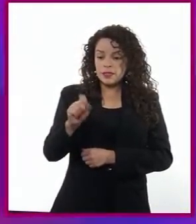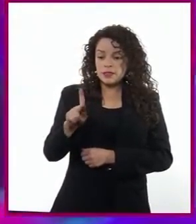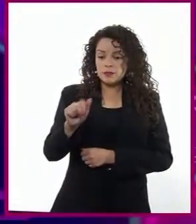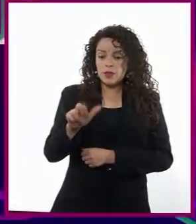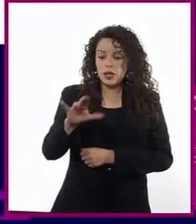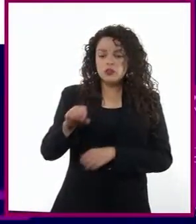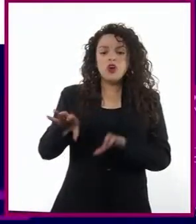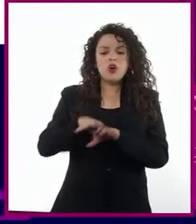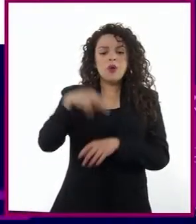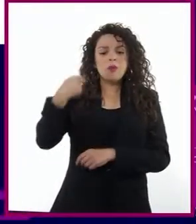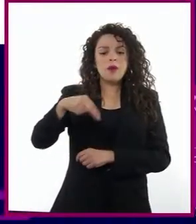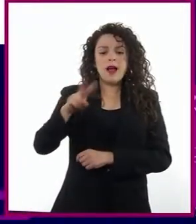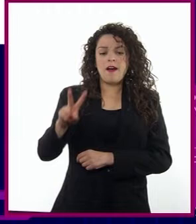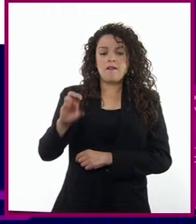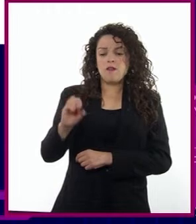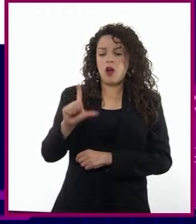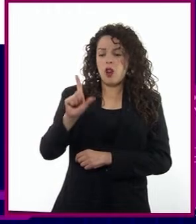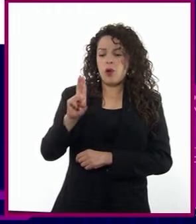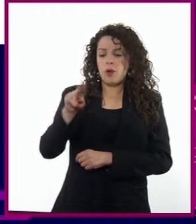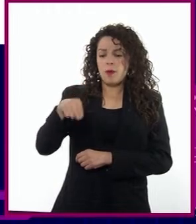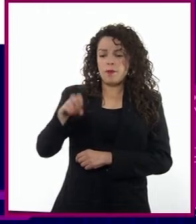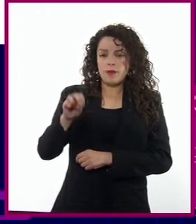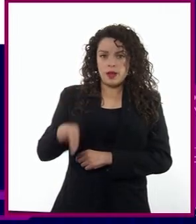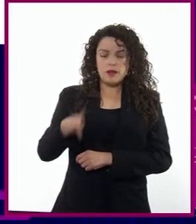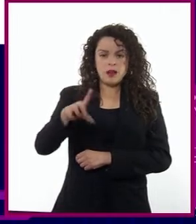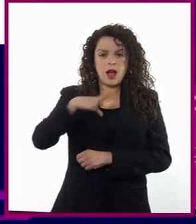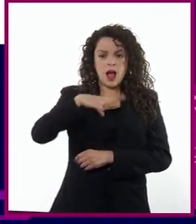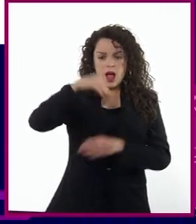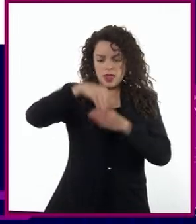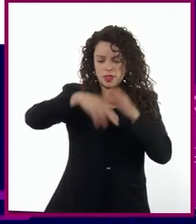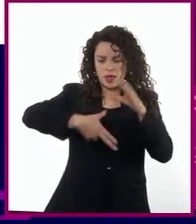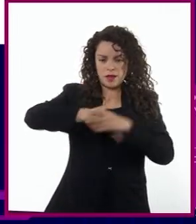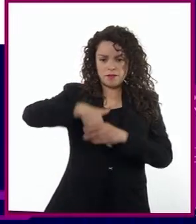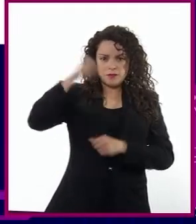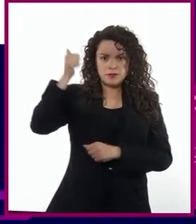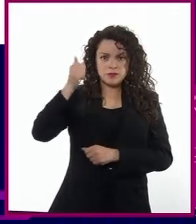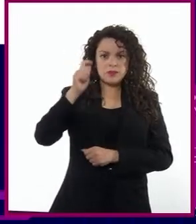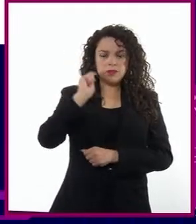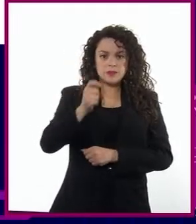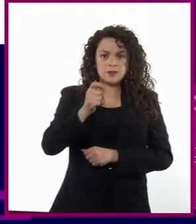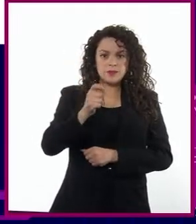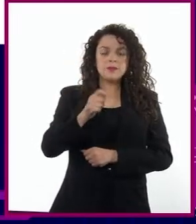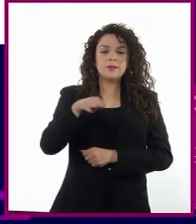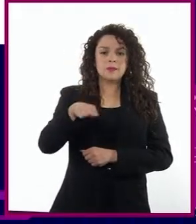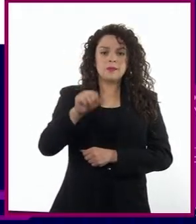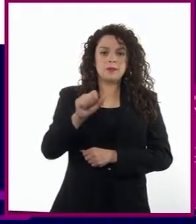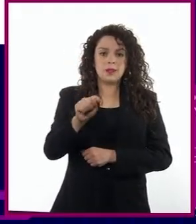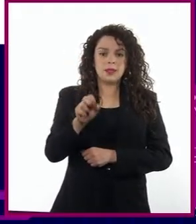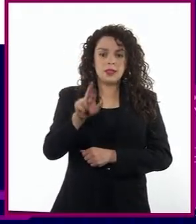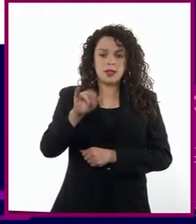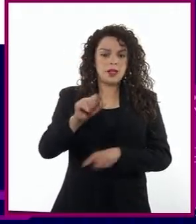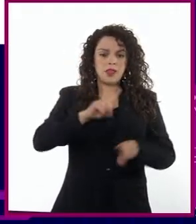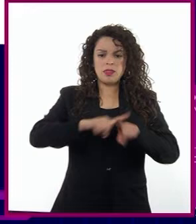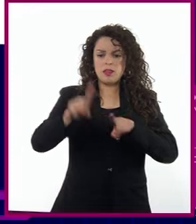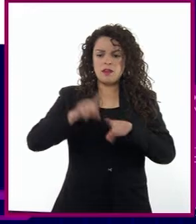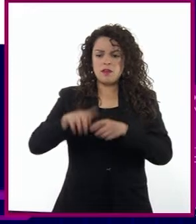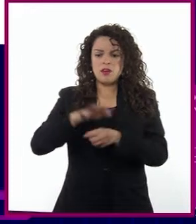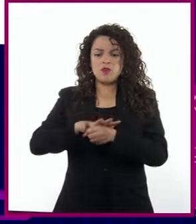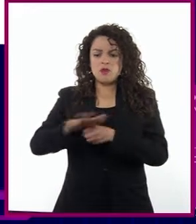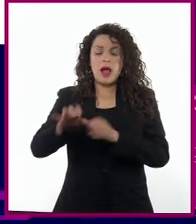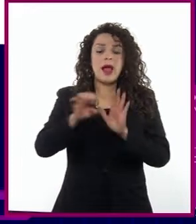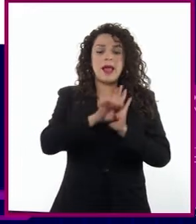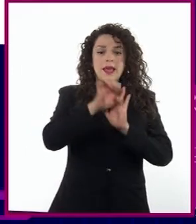volumen. Asimismo, los objetos que están huecos y que contienen en su interior materia en cualquiera de sus estados, por